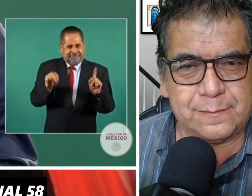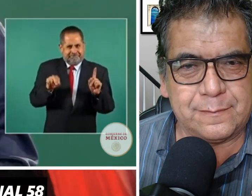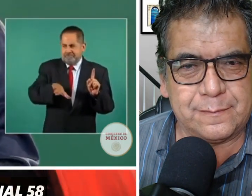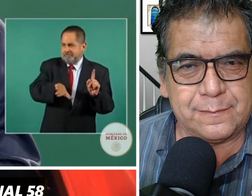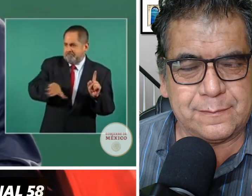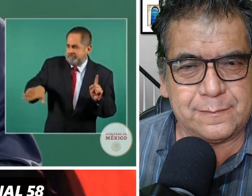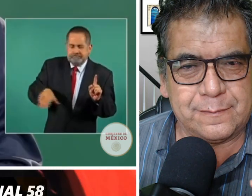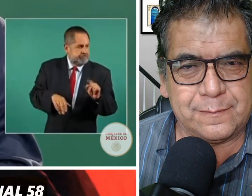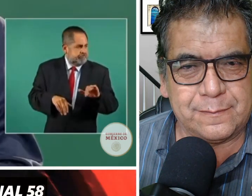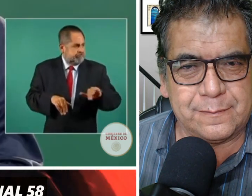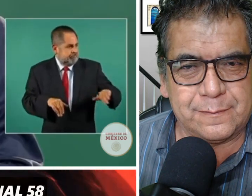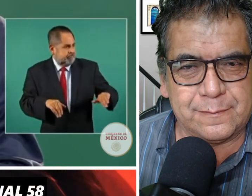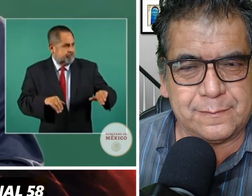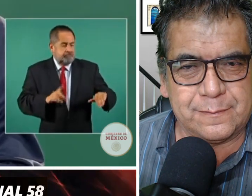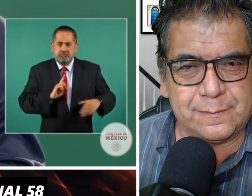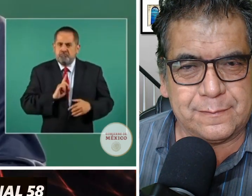compañeros,